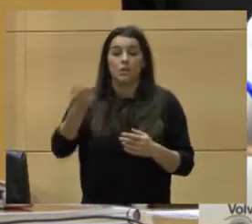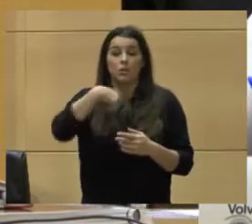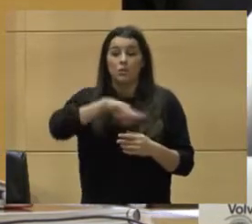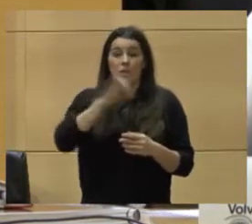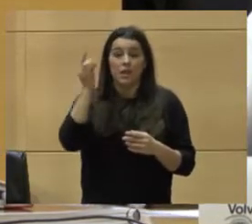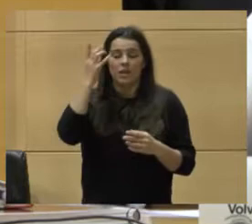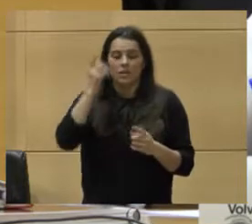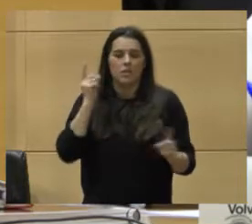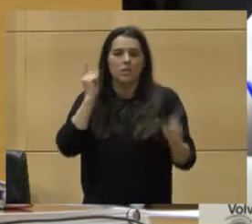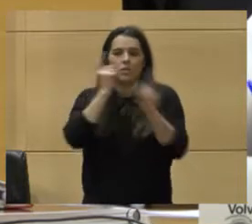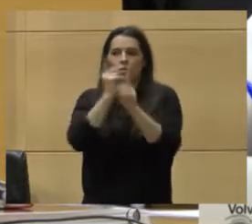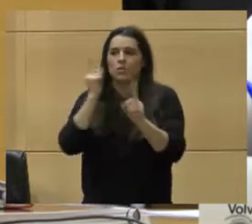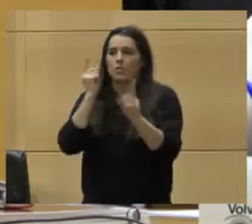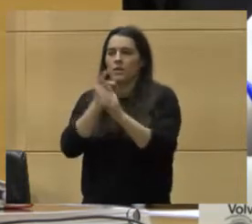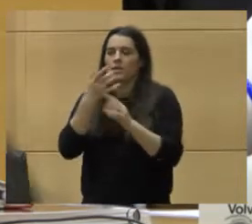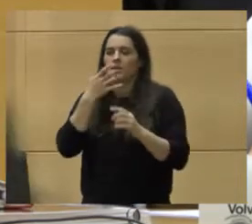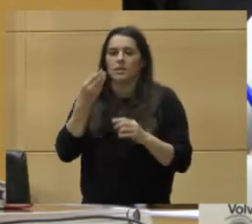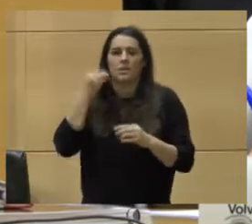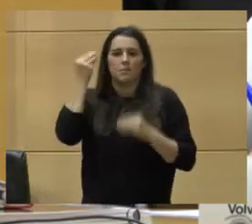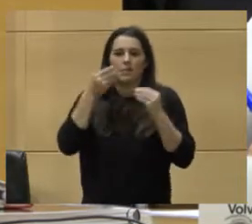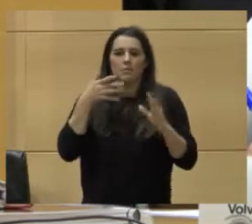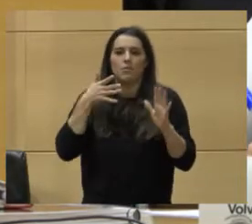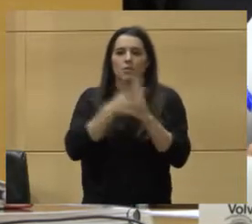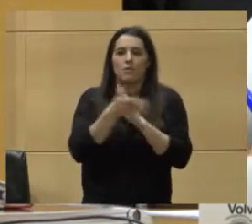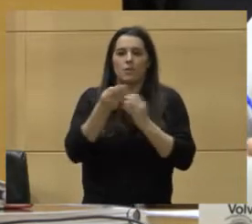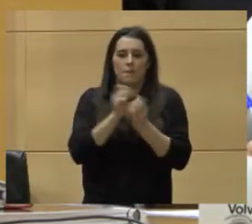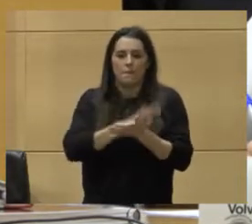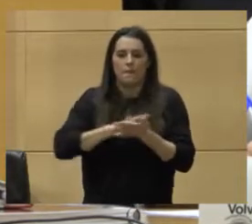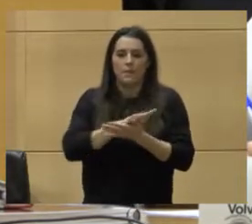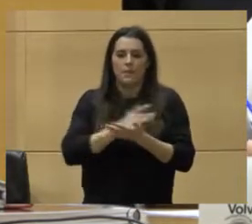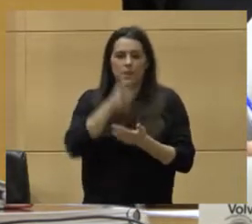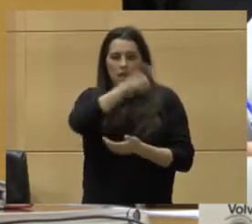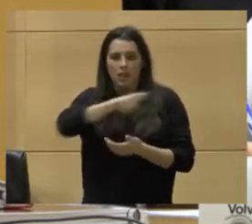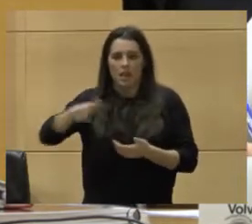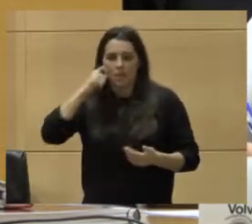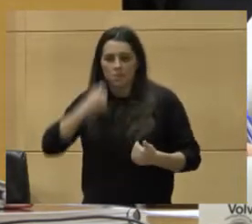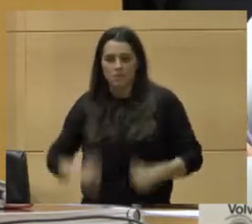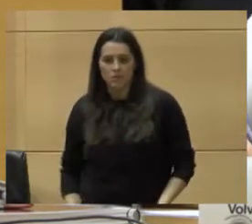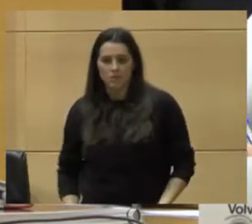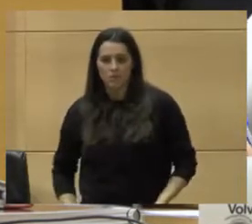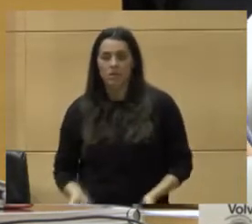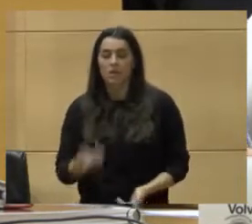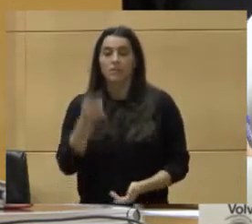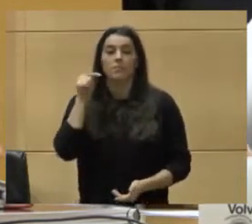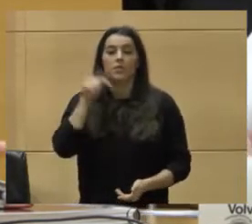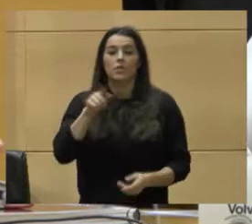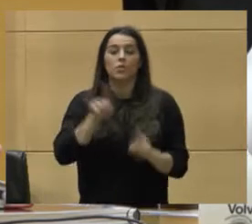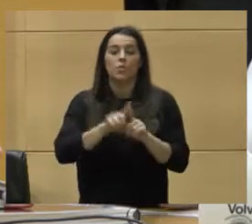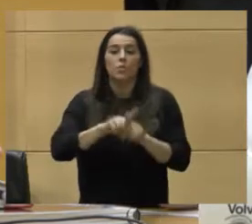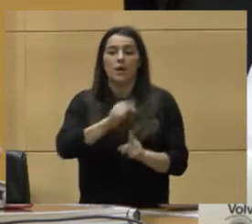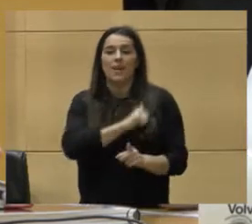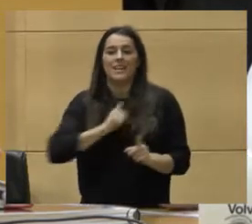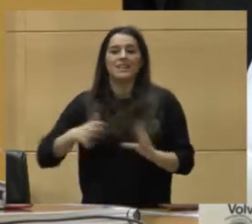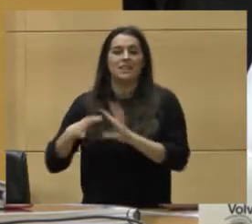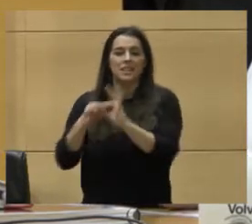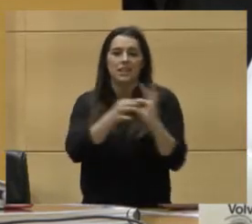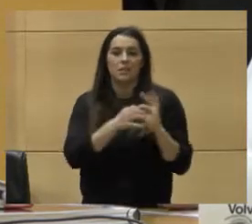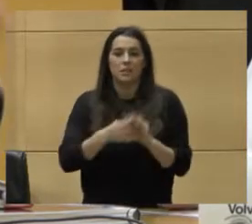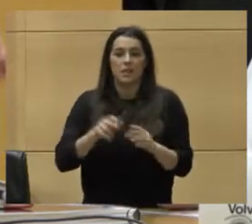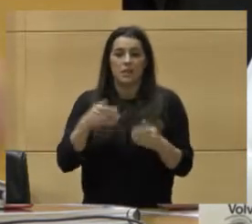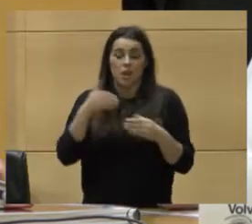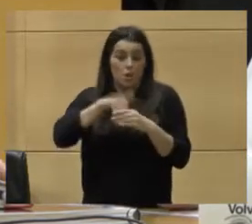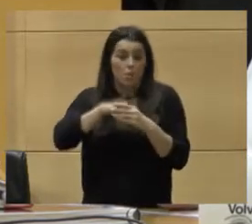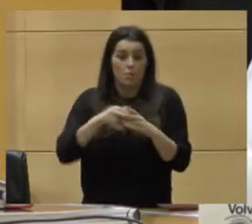con la propia esencia de la humanidad es necesario poner encima de la mesa que en estos momentos existe una interdependencia en todos los miembros de la sociedad